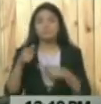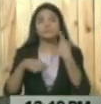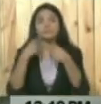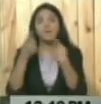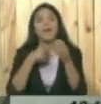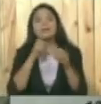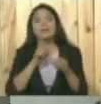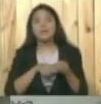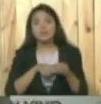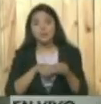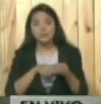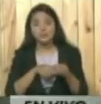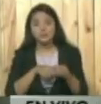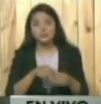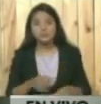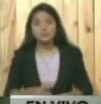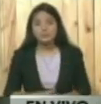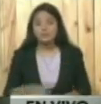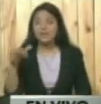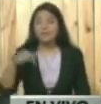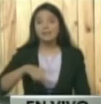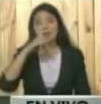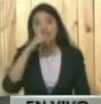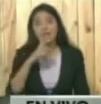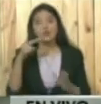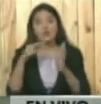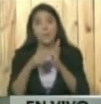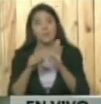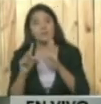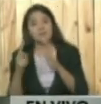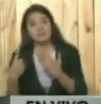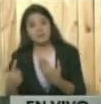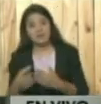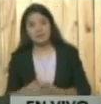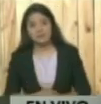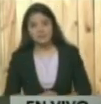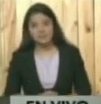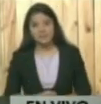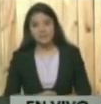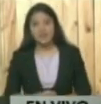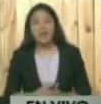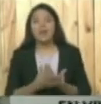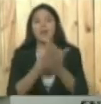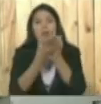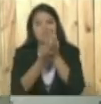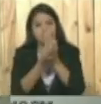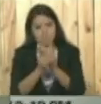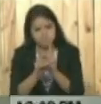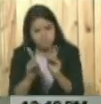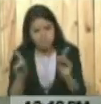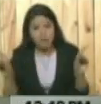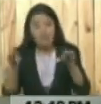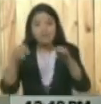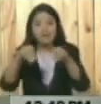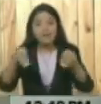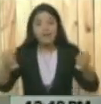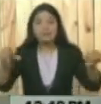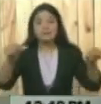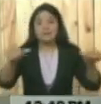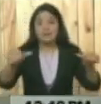Quito de este año 2016. La democratización del uso de la tierra